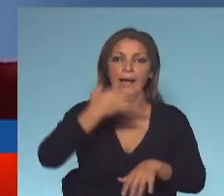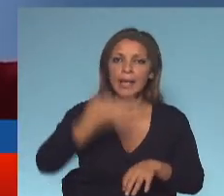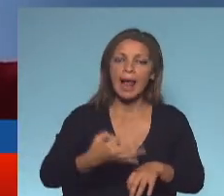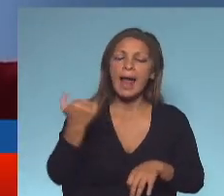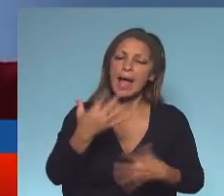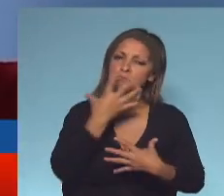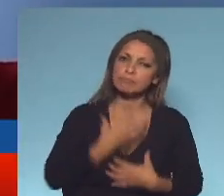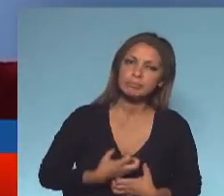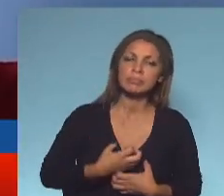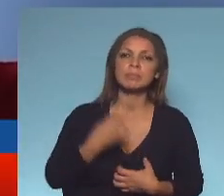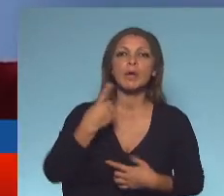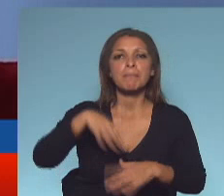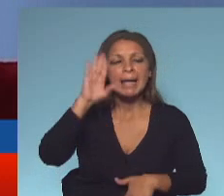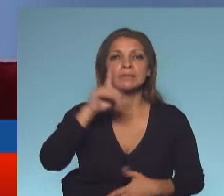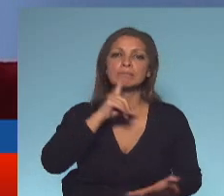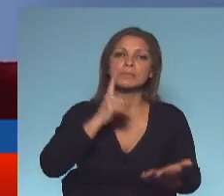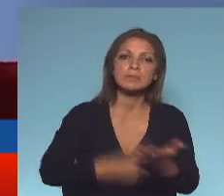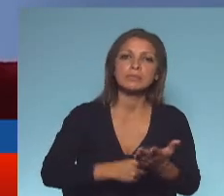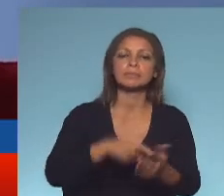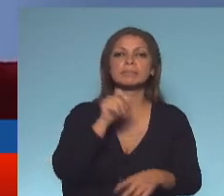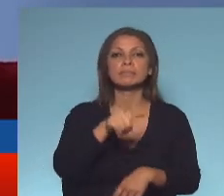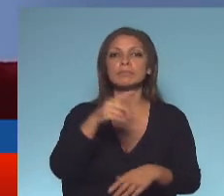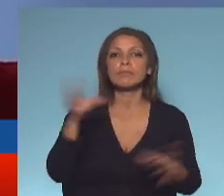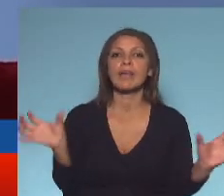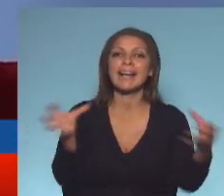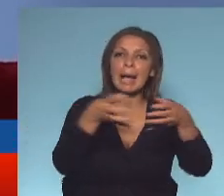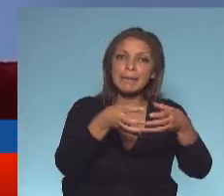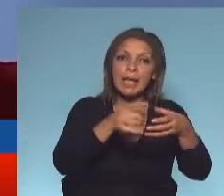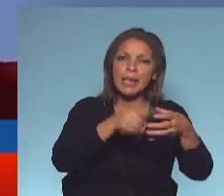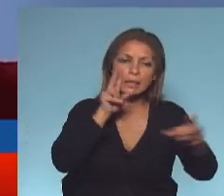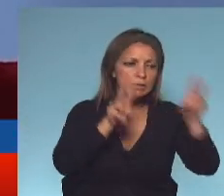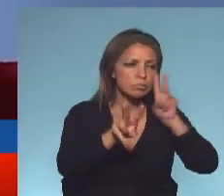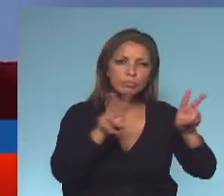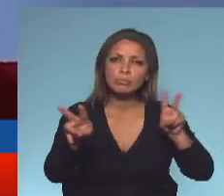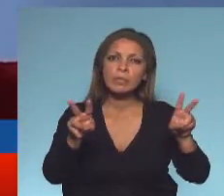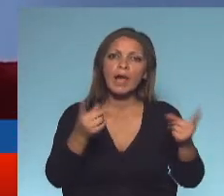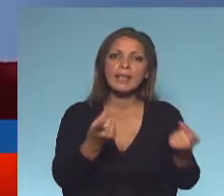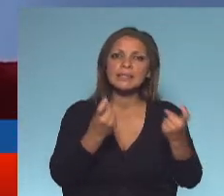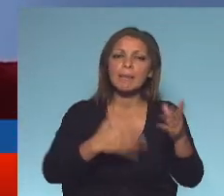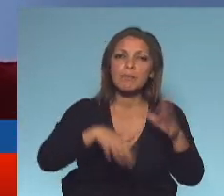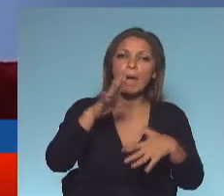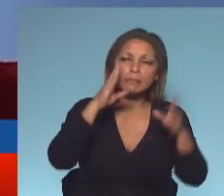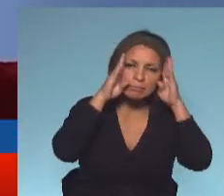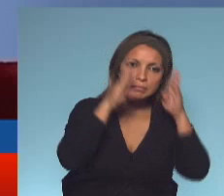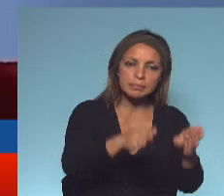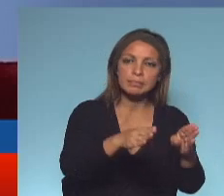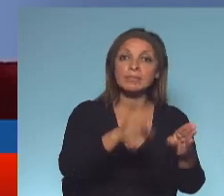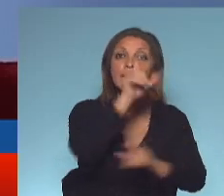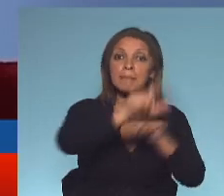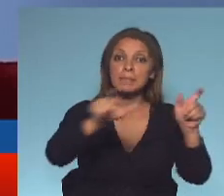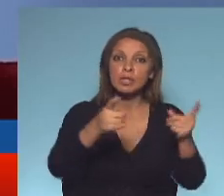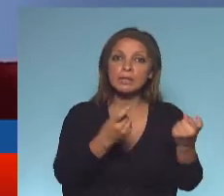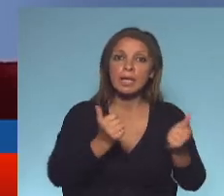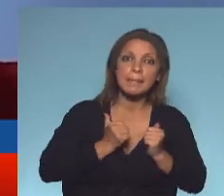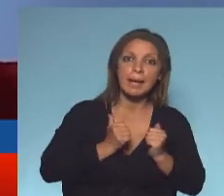pero fundamentalmente se toman decisiones con un gabinete que empiece a priorizar allí, como dice nuestro presidente, donde la población no puede